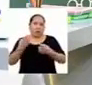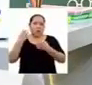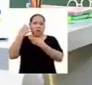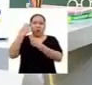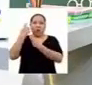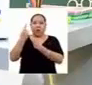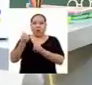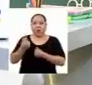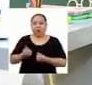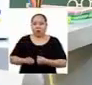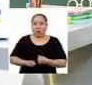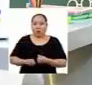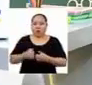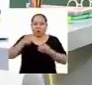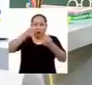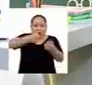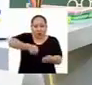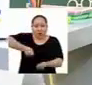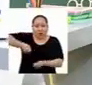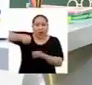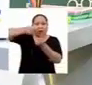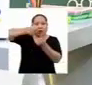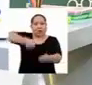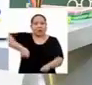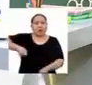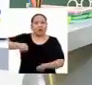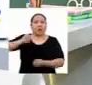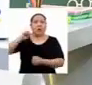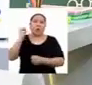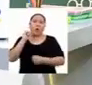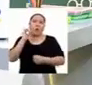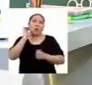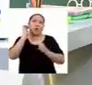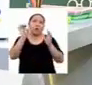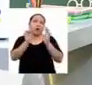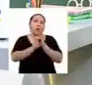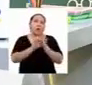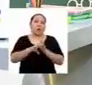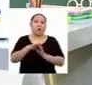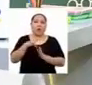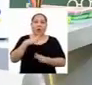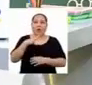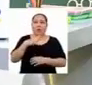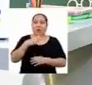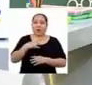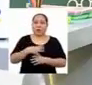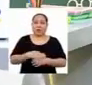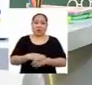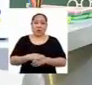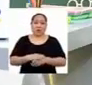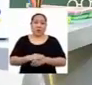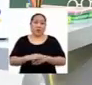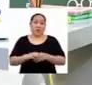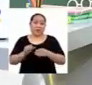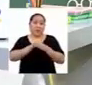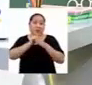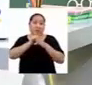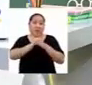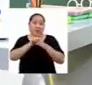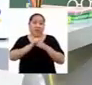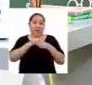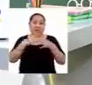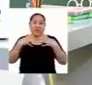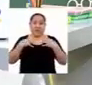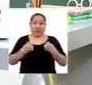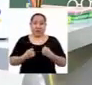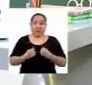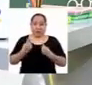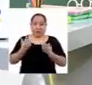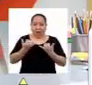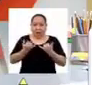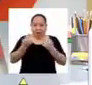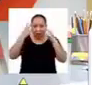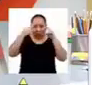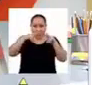economía, agricultura o cuando, por ejemplo, hablamos de hábitos saludables, que es lo que veremos en esta